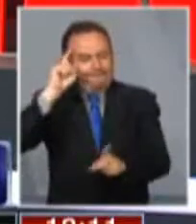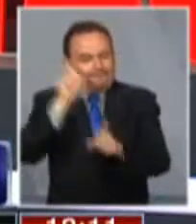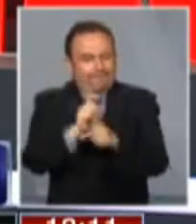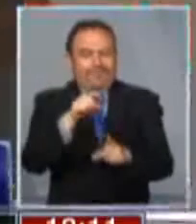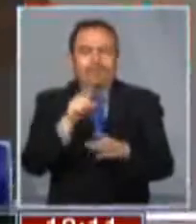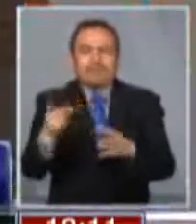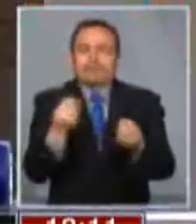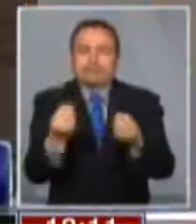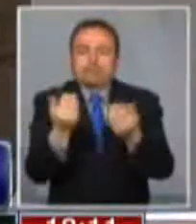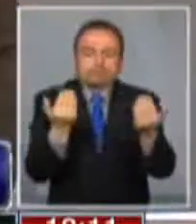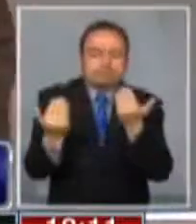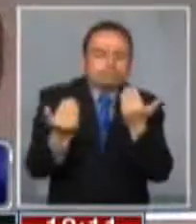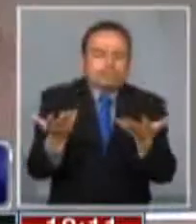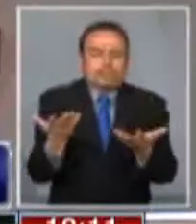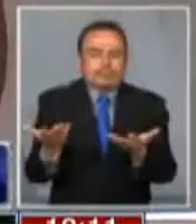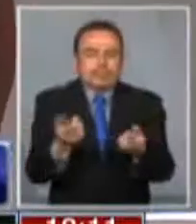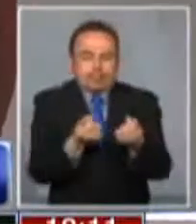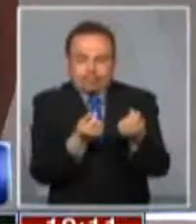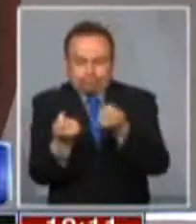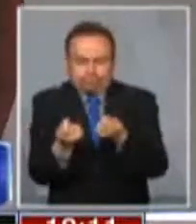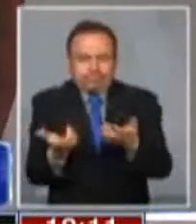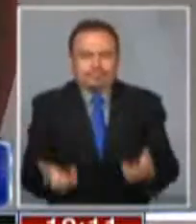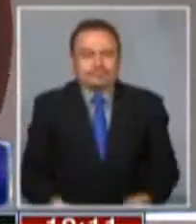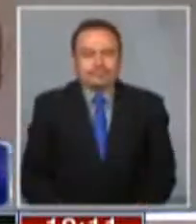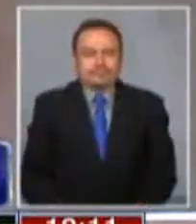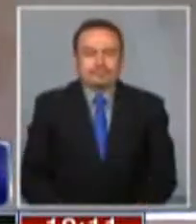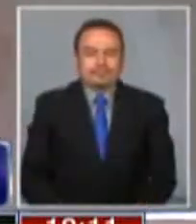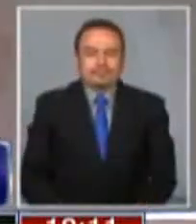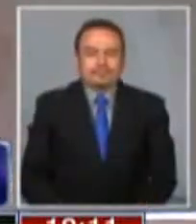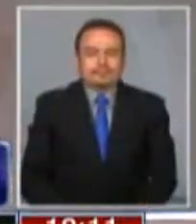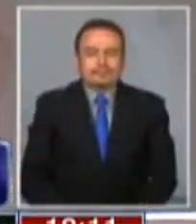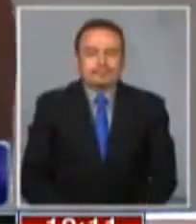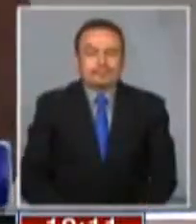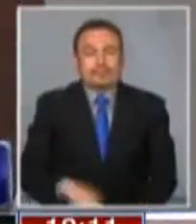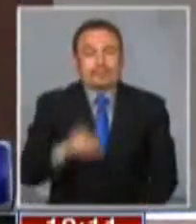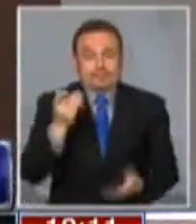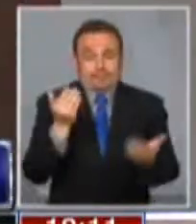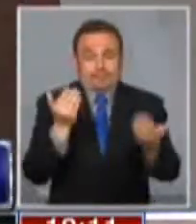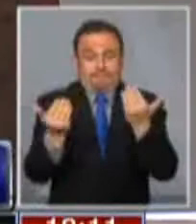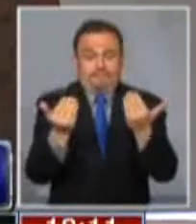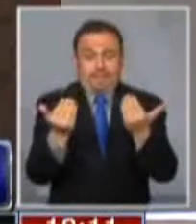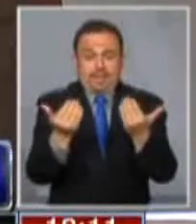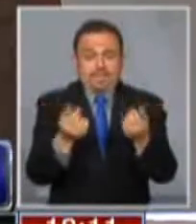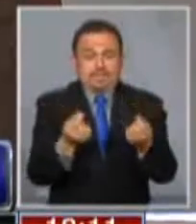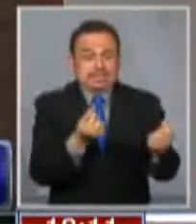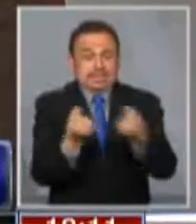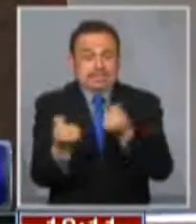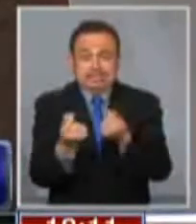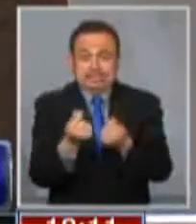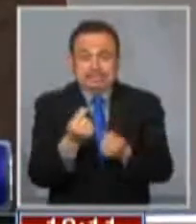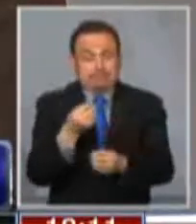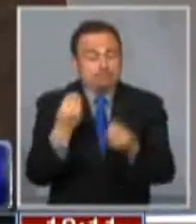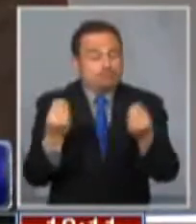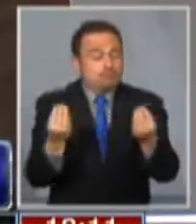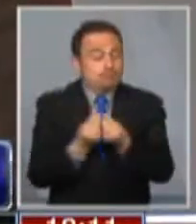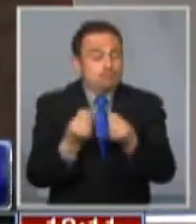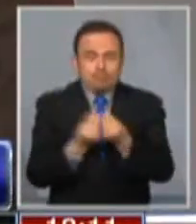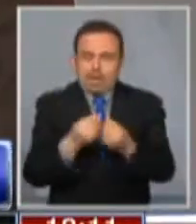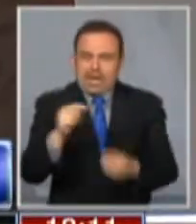hasta ahora? Bueno, mira, el balance ha sido muy negativo. Lo vemos con mucha